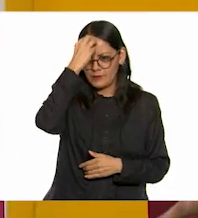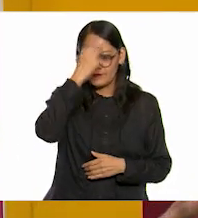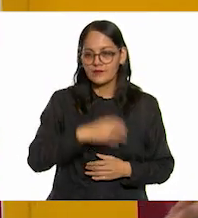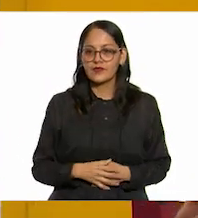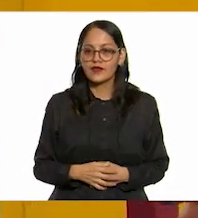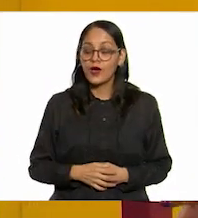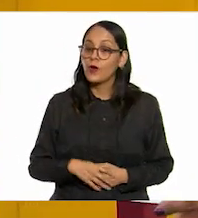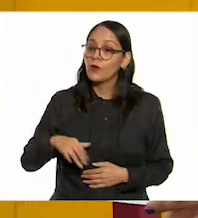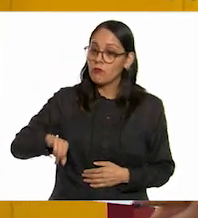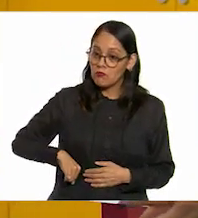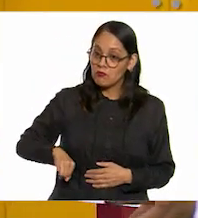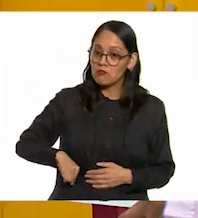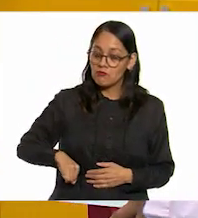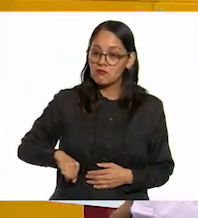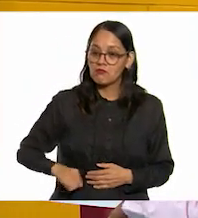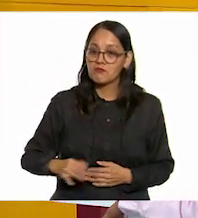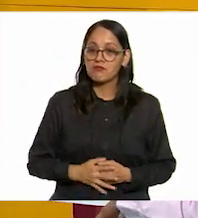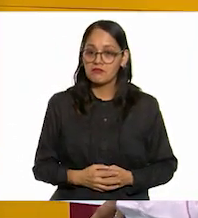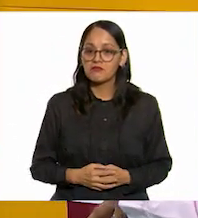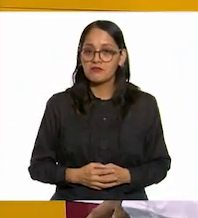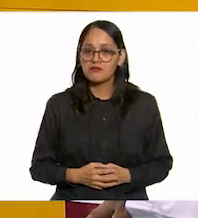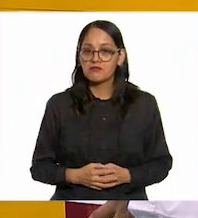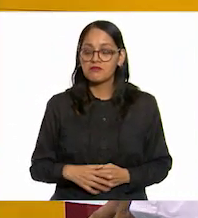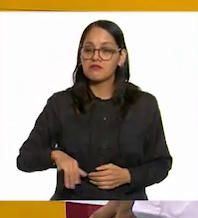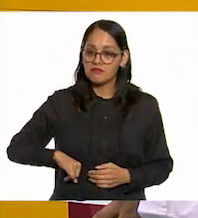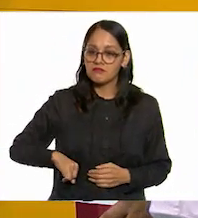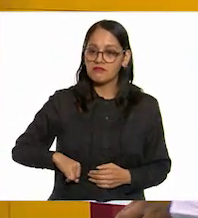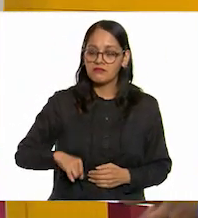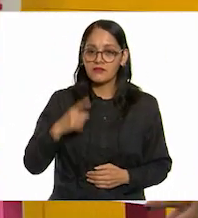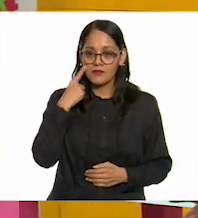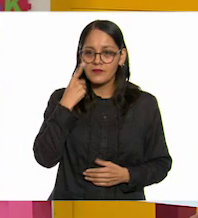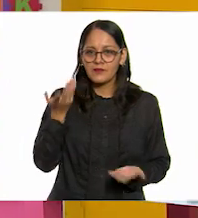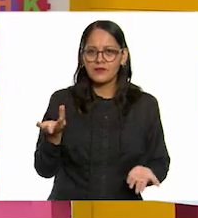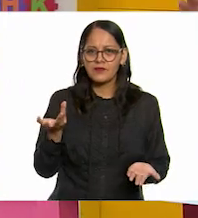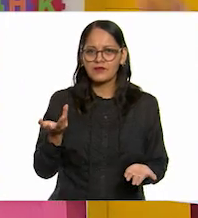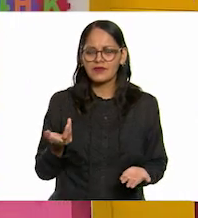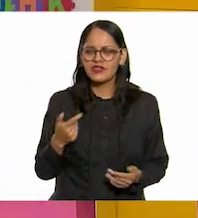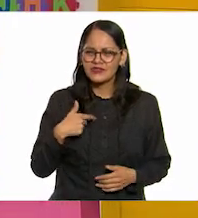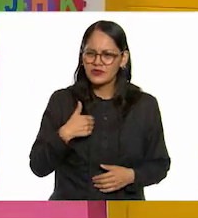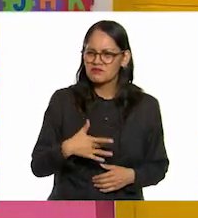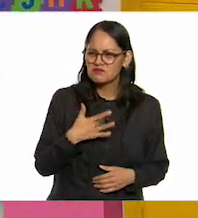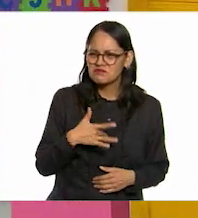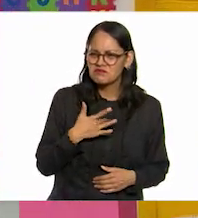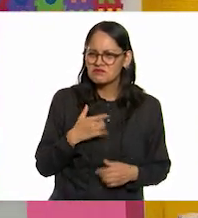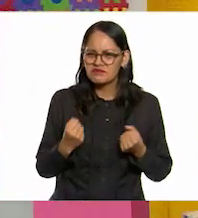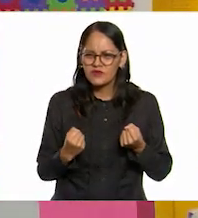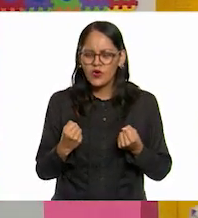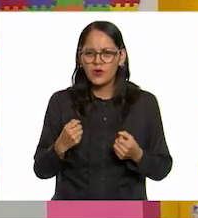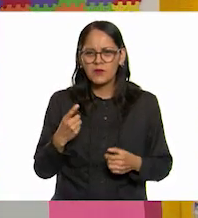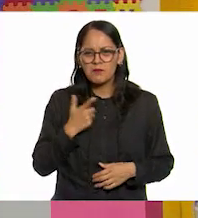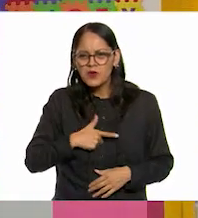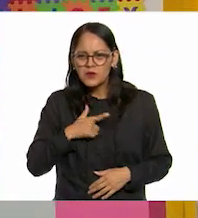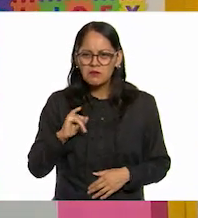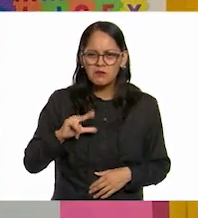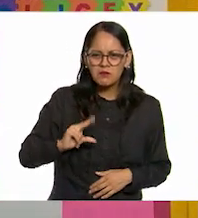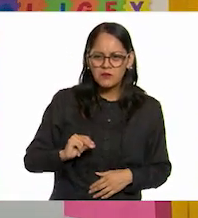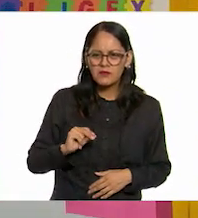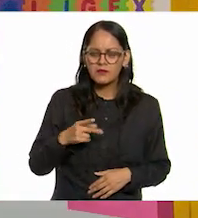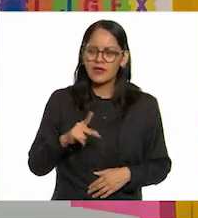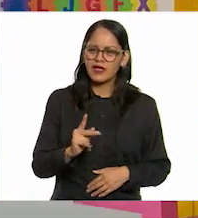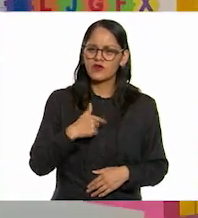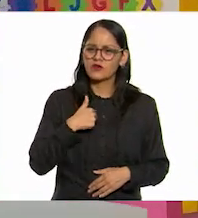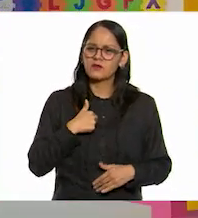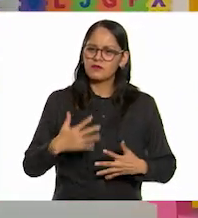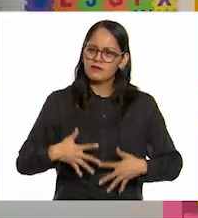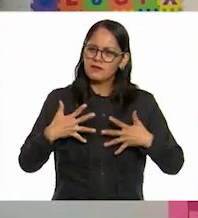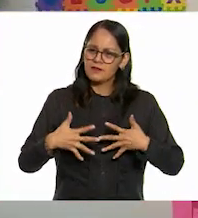Ay, qué interesante. Ay, pues no estoy muy seguro si me gusta o no, pero me animé por todo